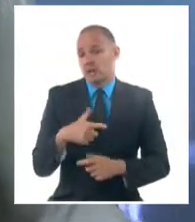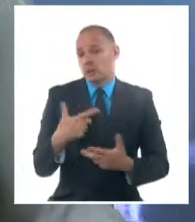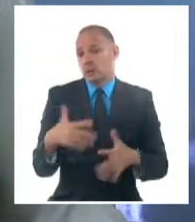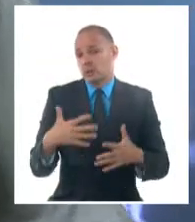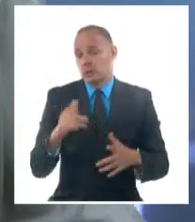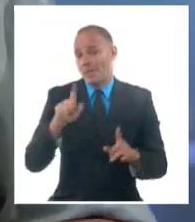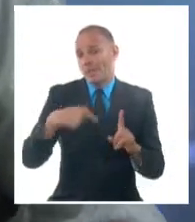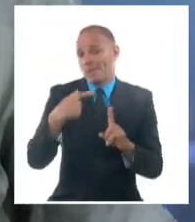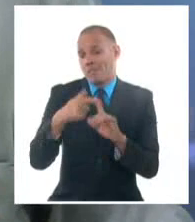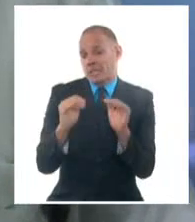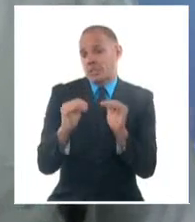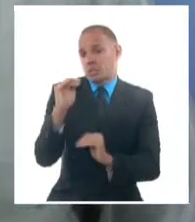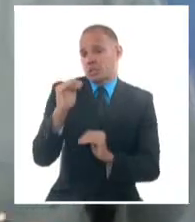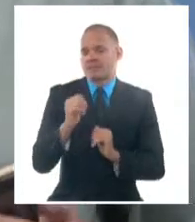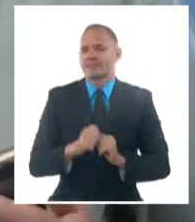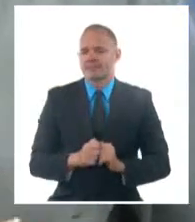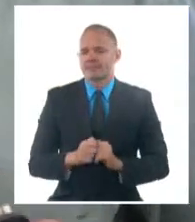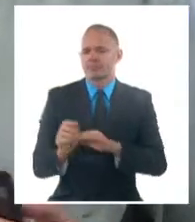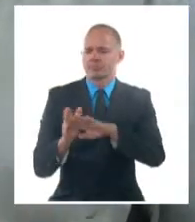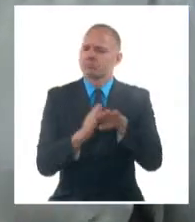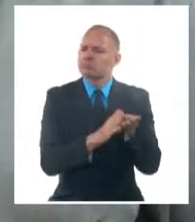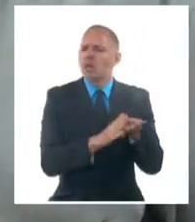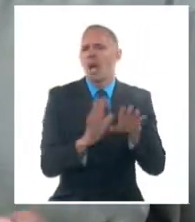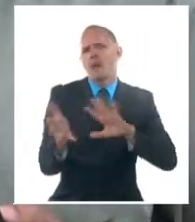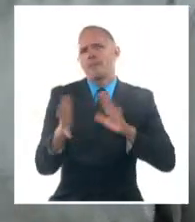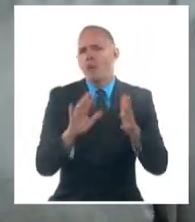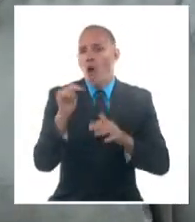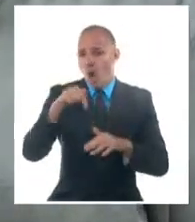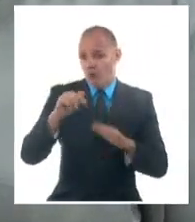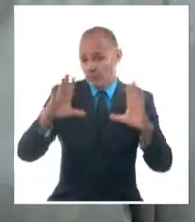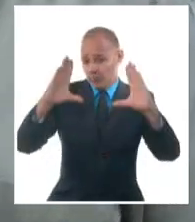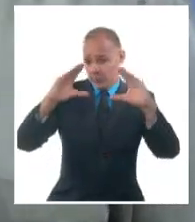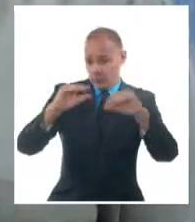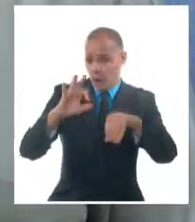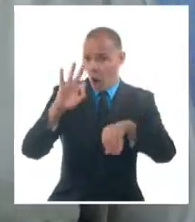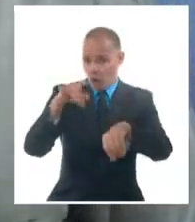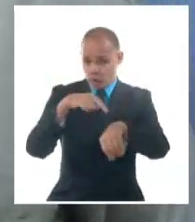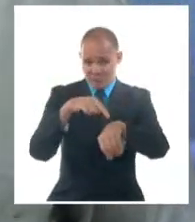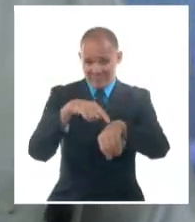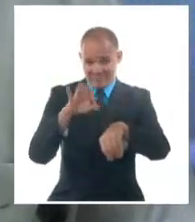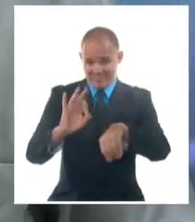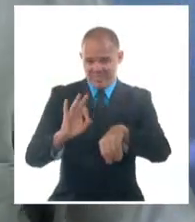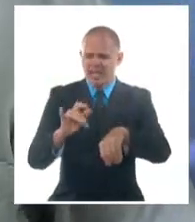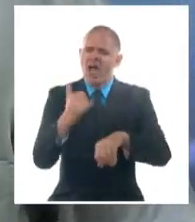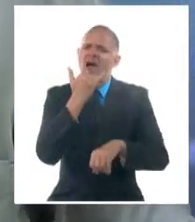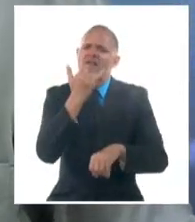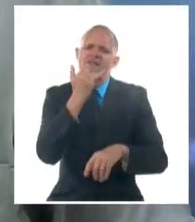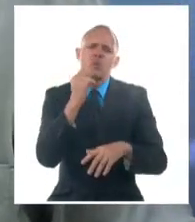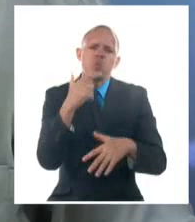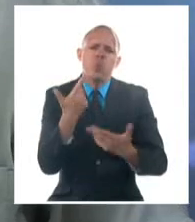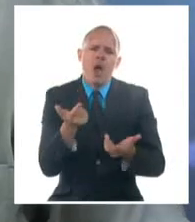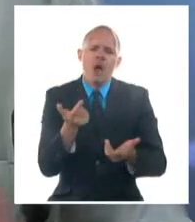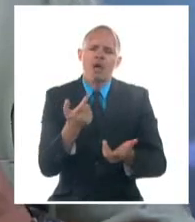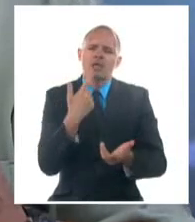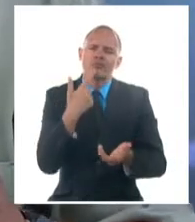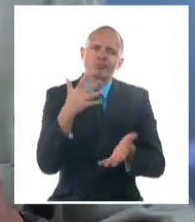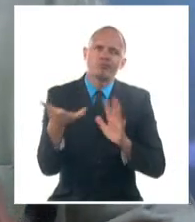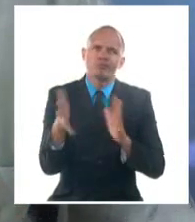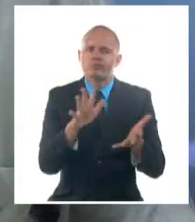580 megawatts. Pasadas las 8 de la noche de este viernes, la afectación está en el orden de